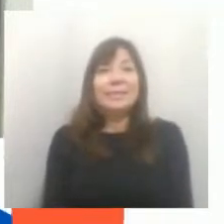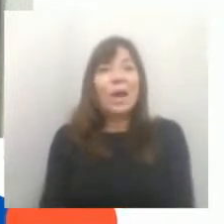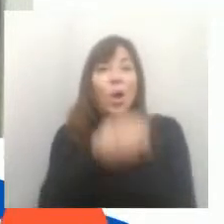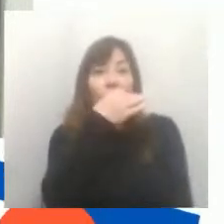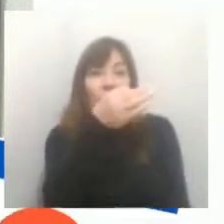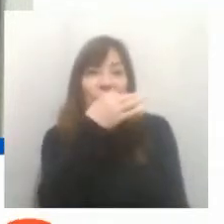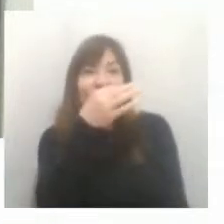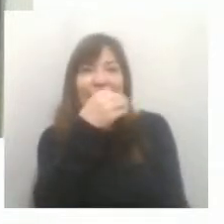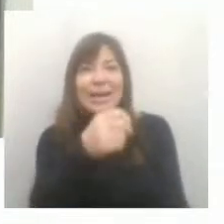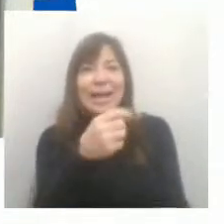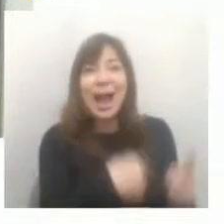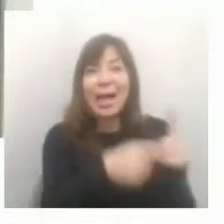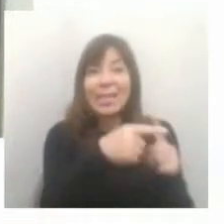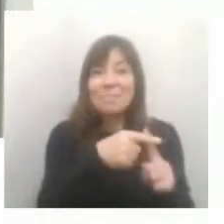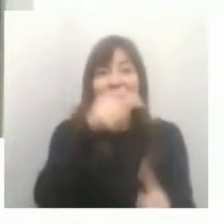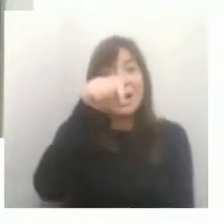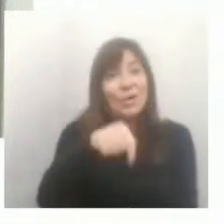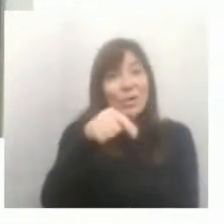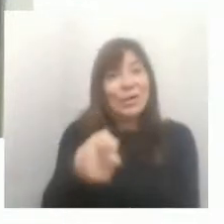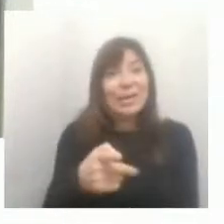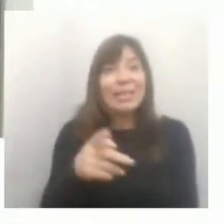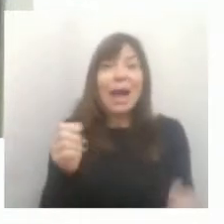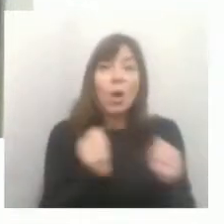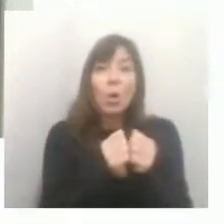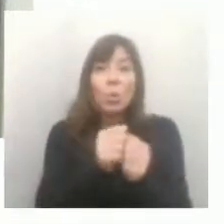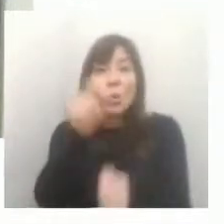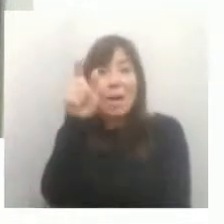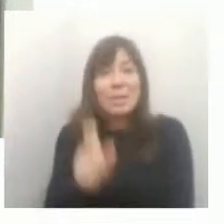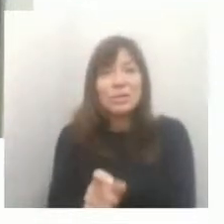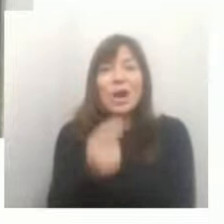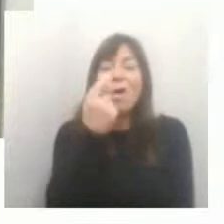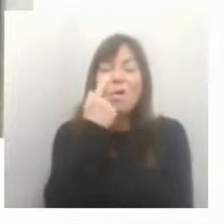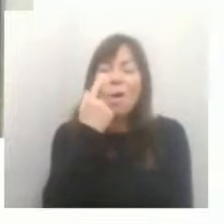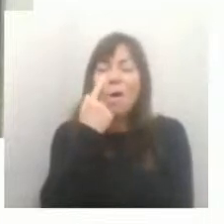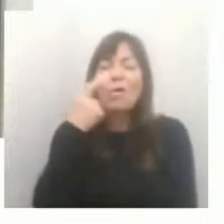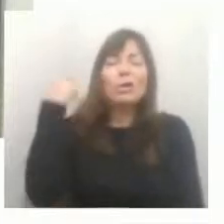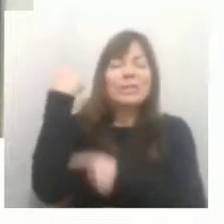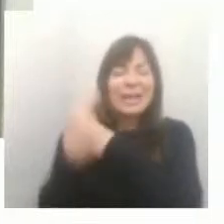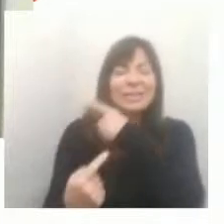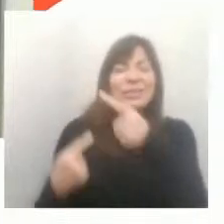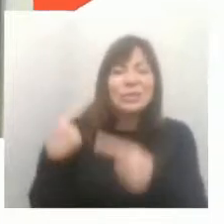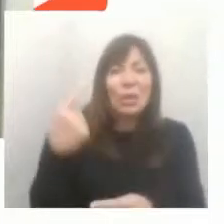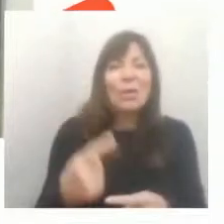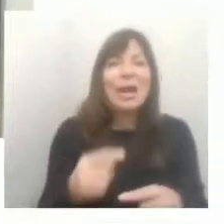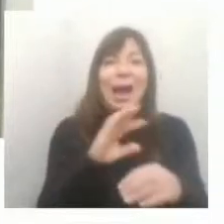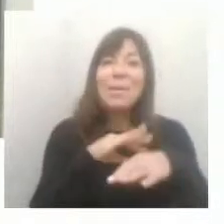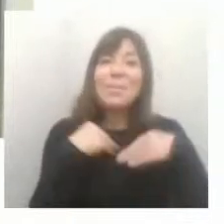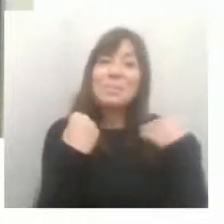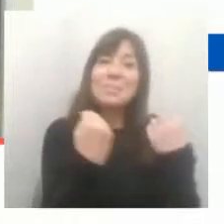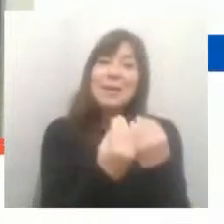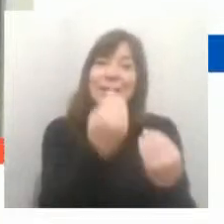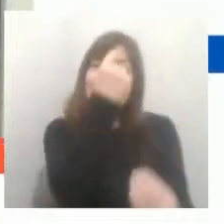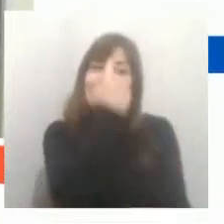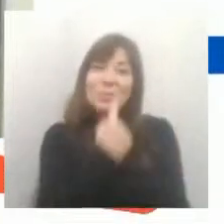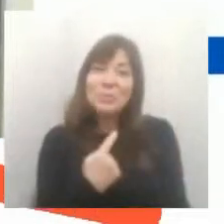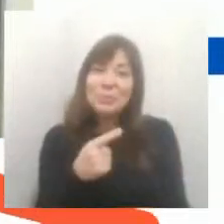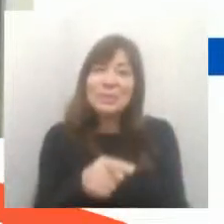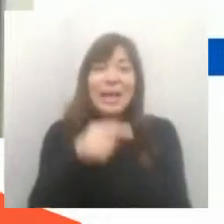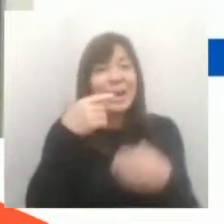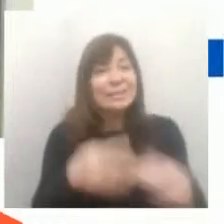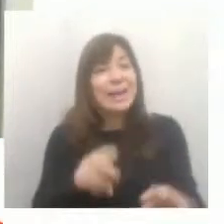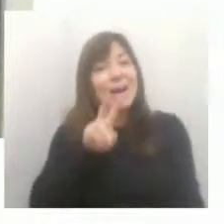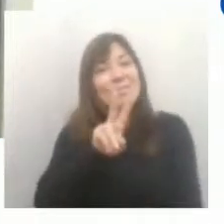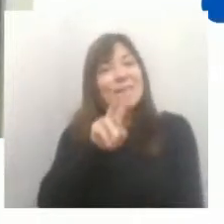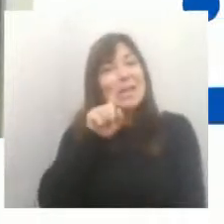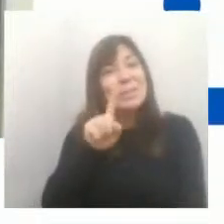que además el día de hoy vamos a estar con una persona que se conoce toda la historia del museo hace ya 21 años,